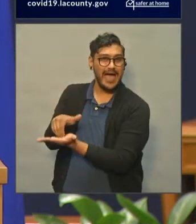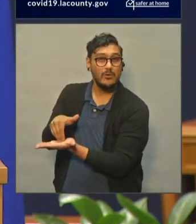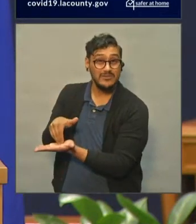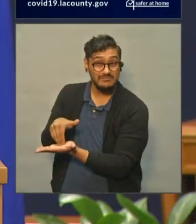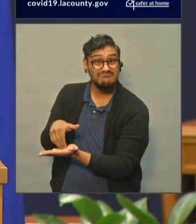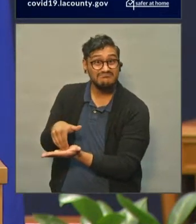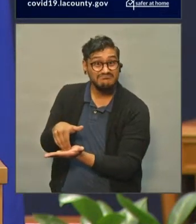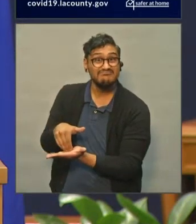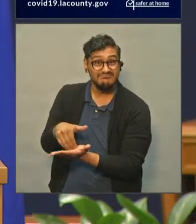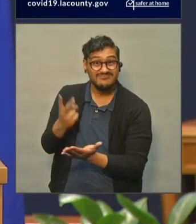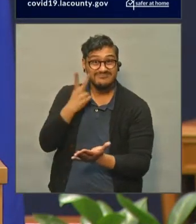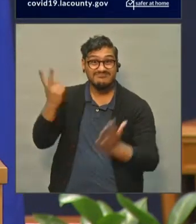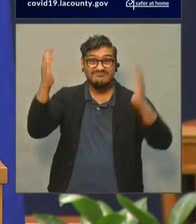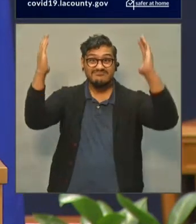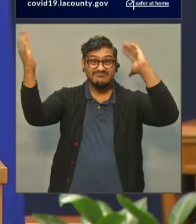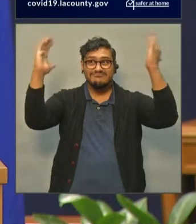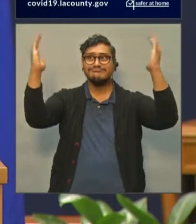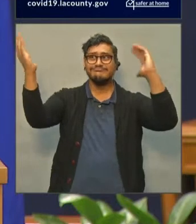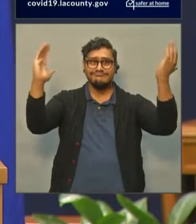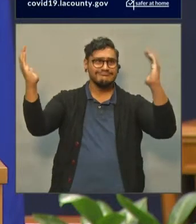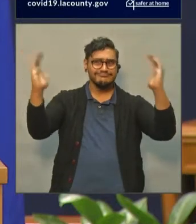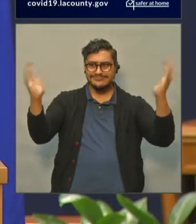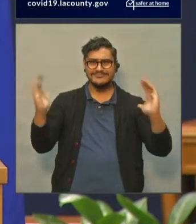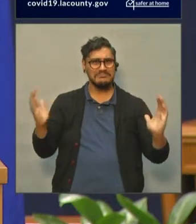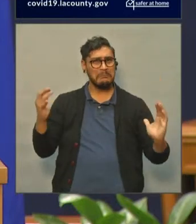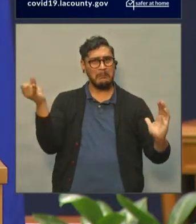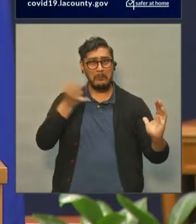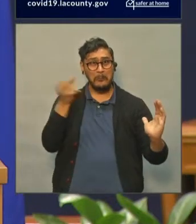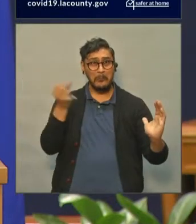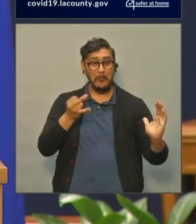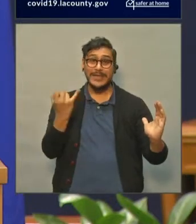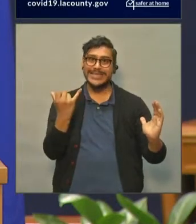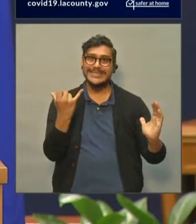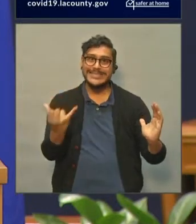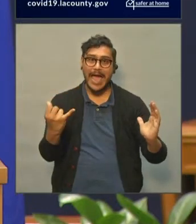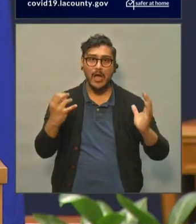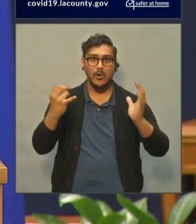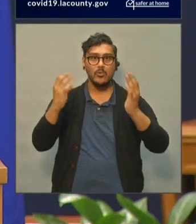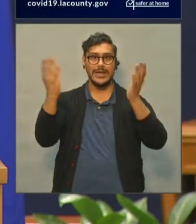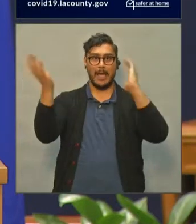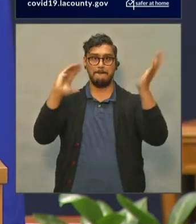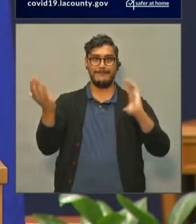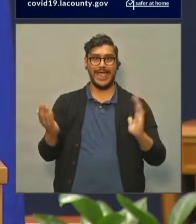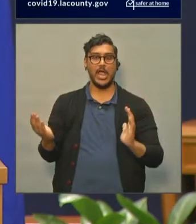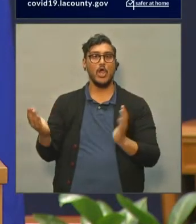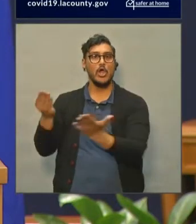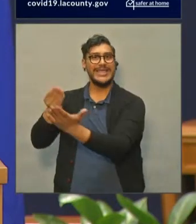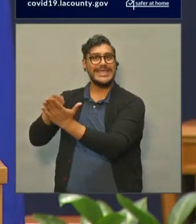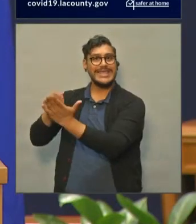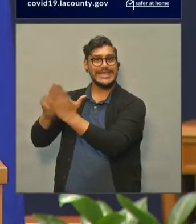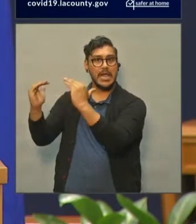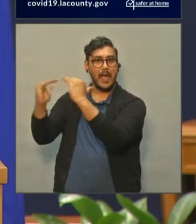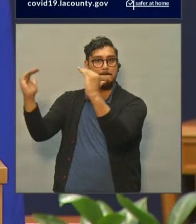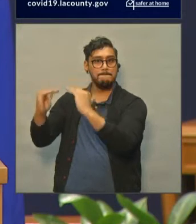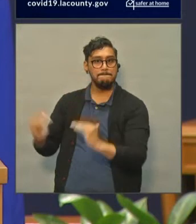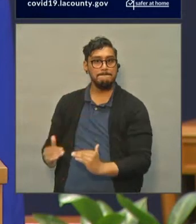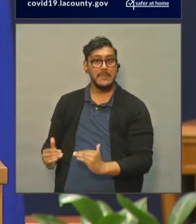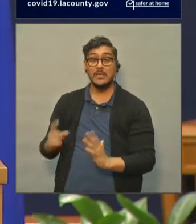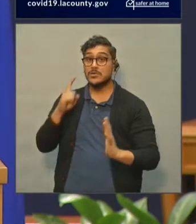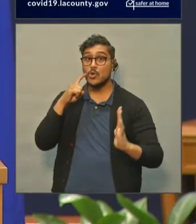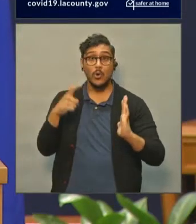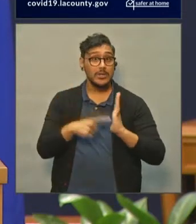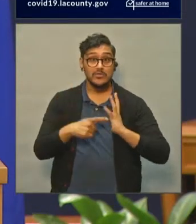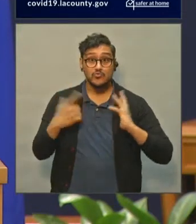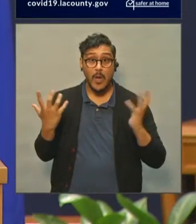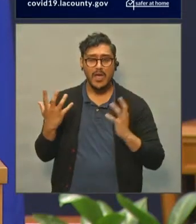cuando observamos estos datos por niveles de pobreza de la comunidad, vemos que las personas que viven en áreas con